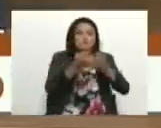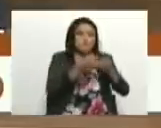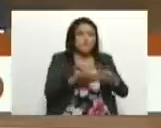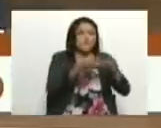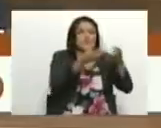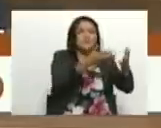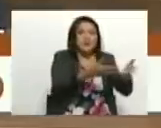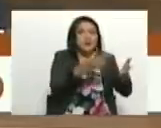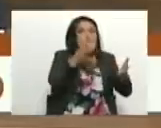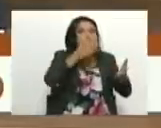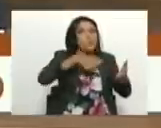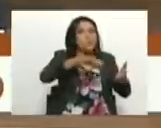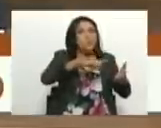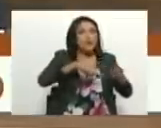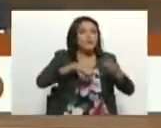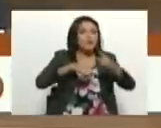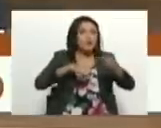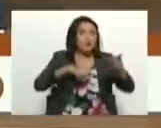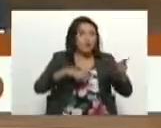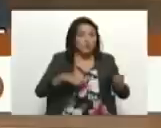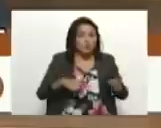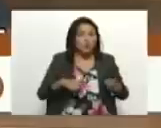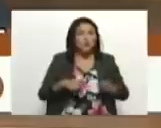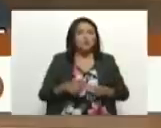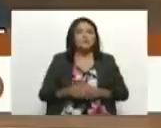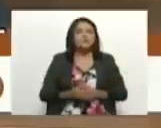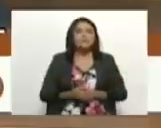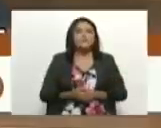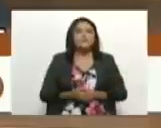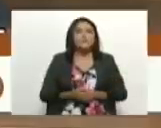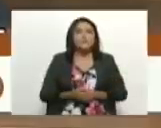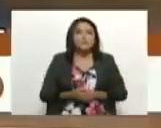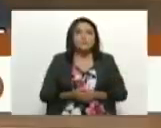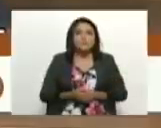Estoy seguro, algunos, esto ocurre normalmente,